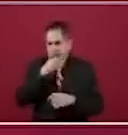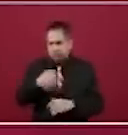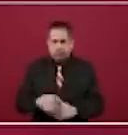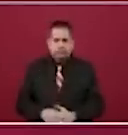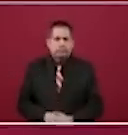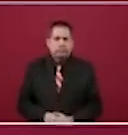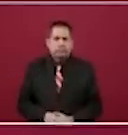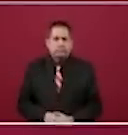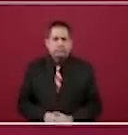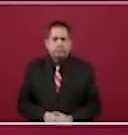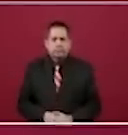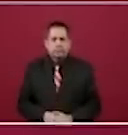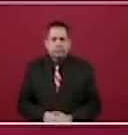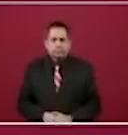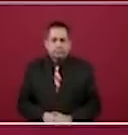Sí.